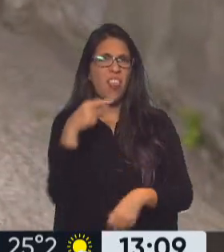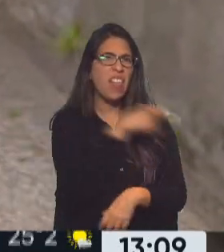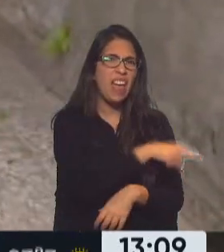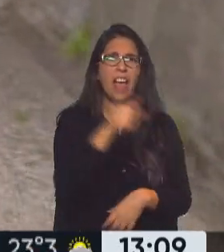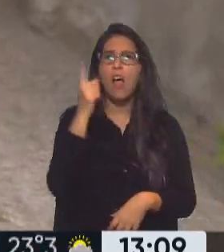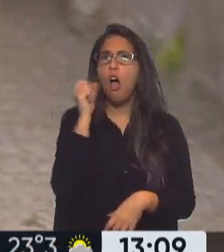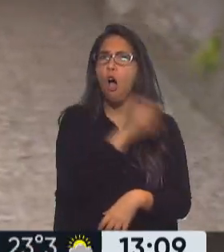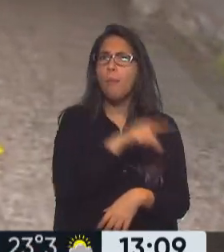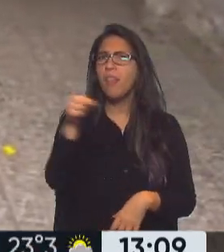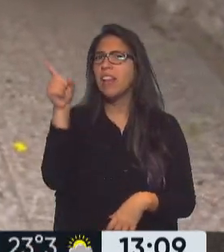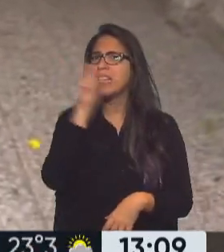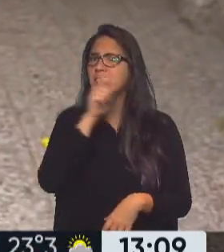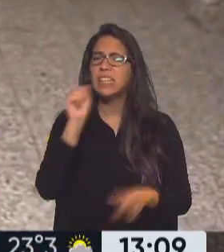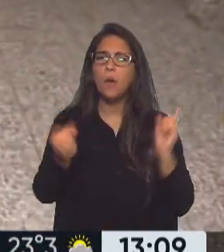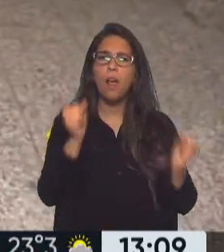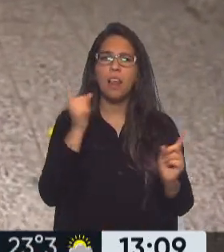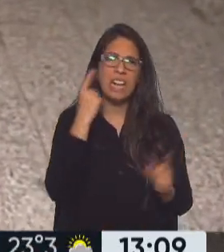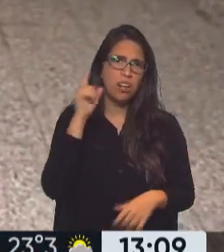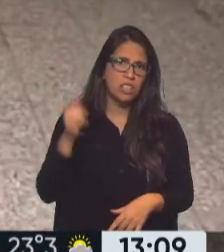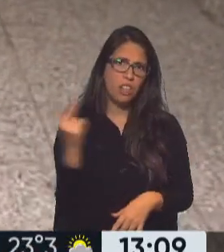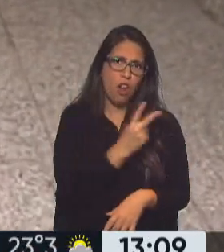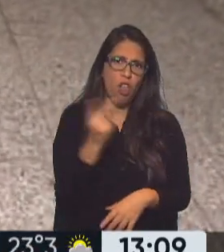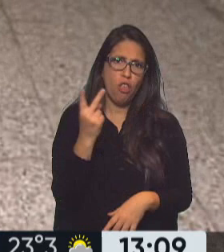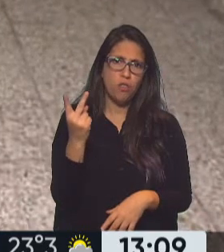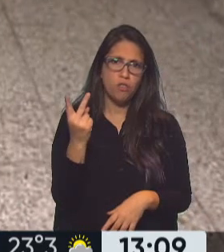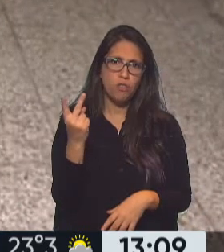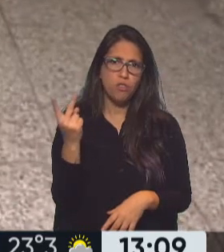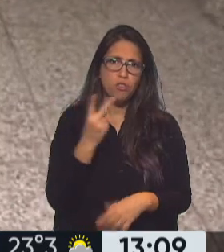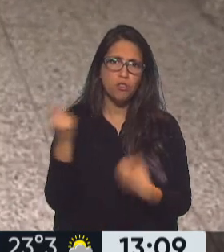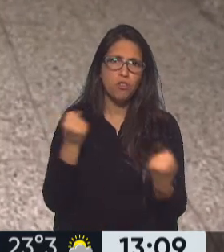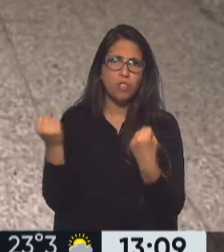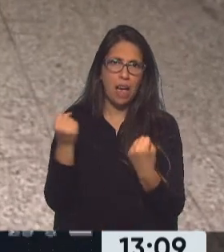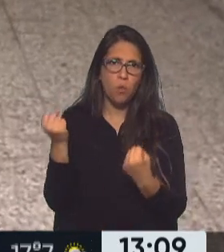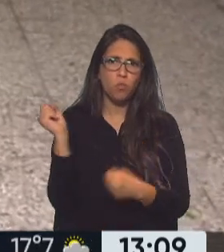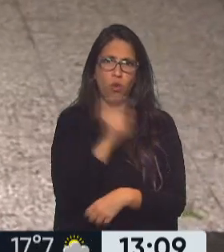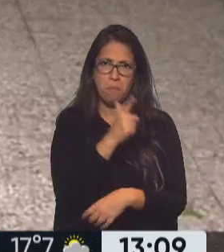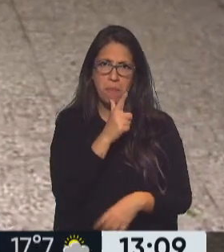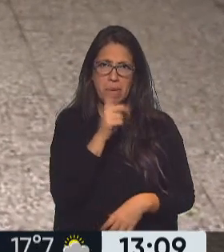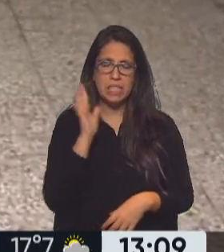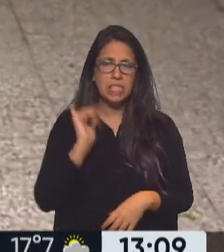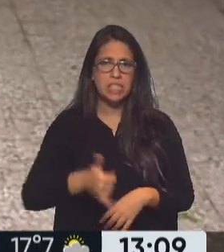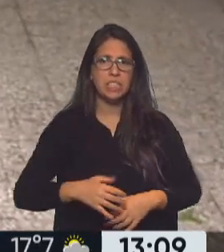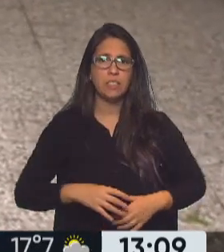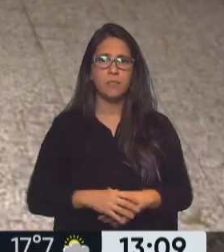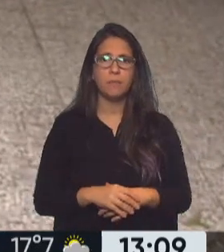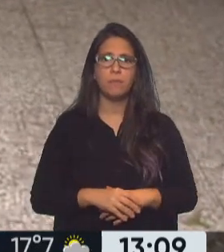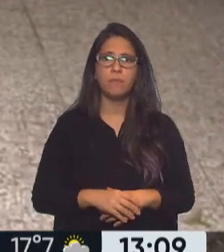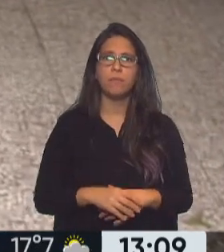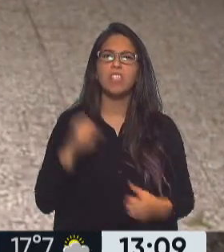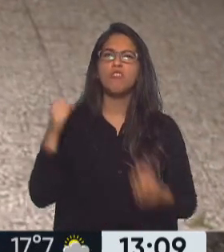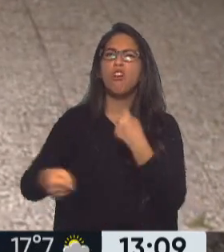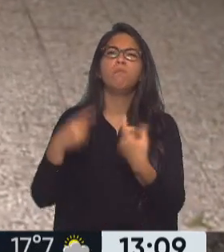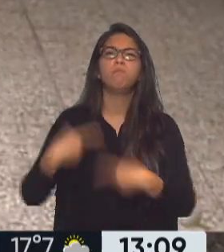Vanessa? Sí, creo que sí, creo que sí. ¿Que sí qué? Que sí, que era de los dos. ¿De los dos? Sí. ¿Y por qué lo habrá